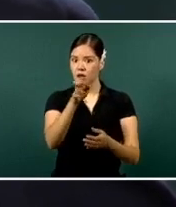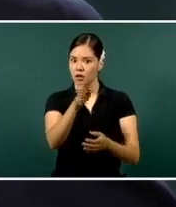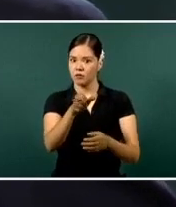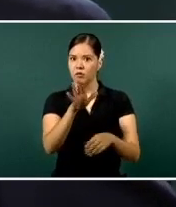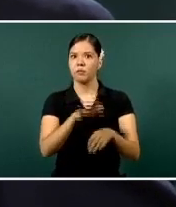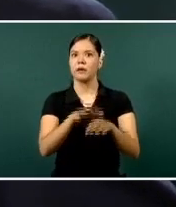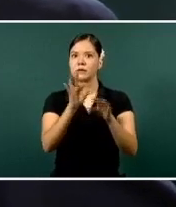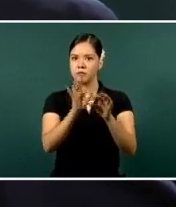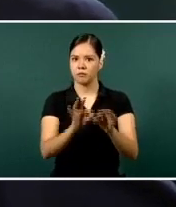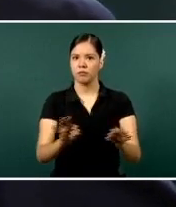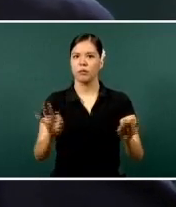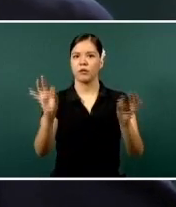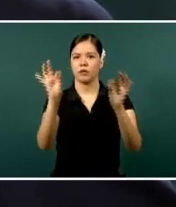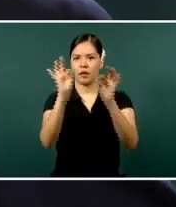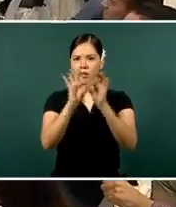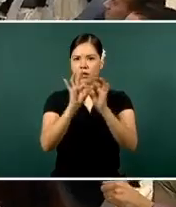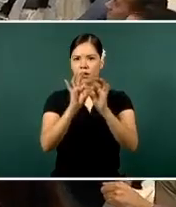ayuda.